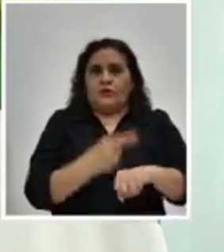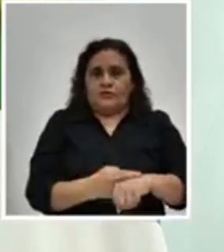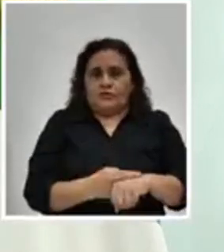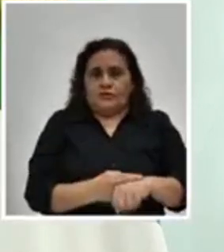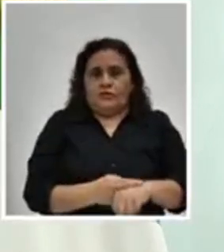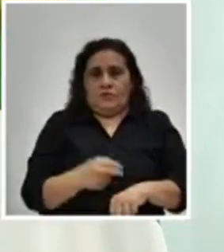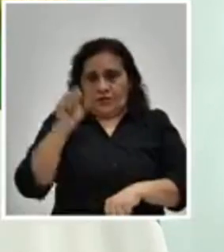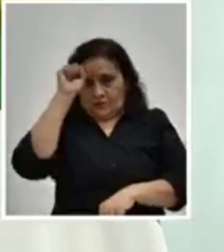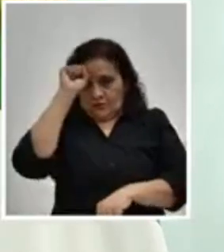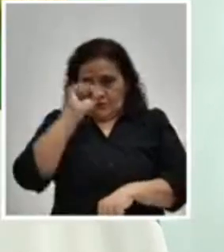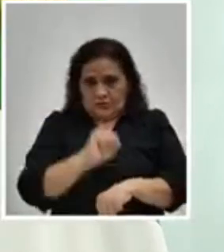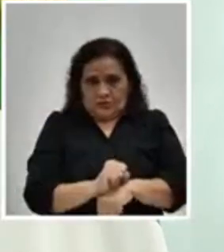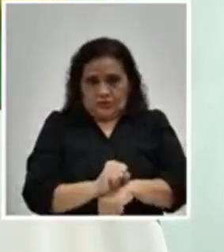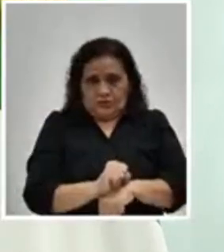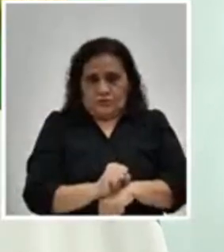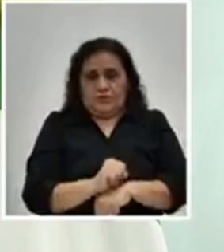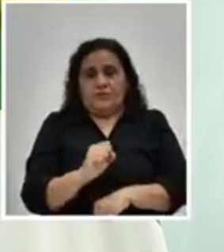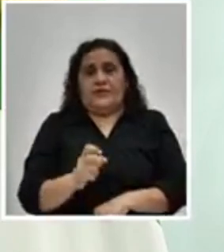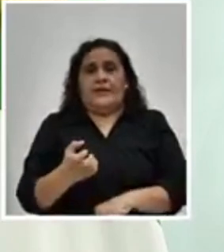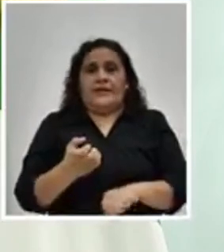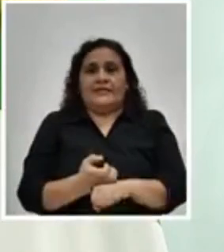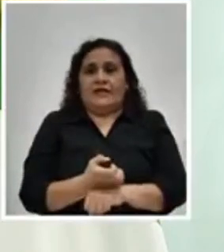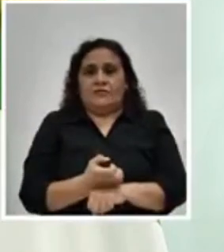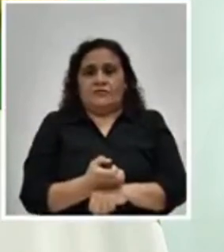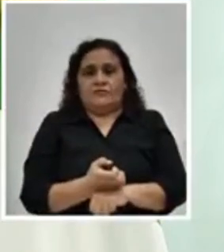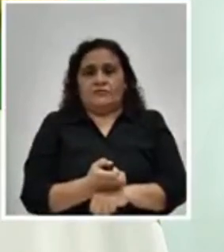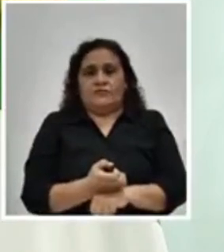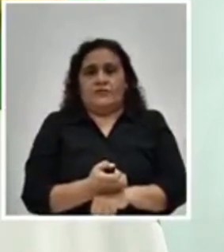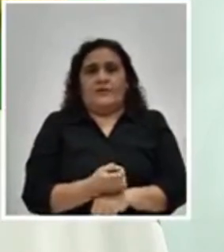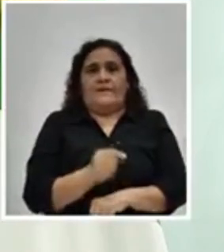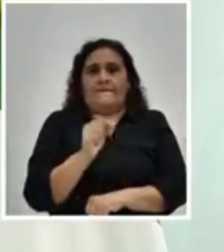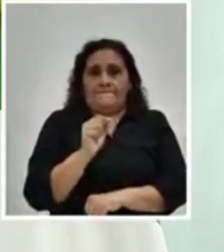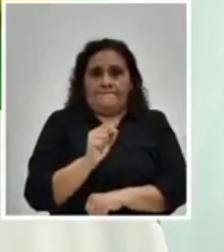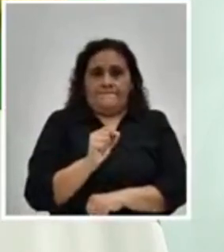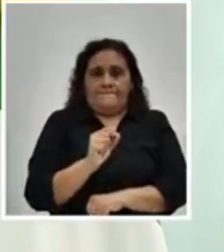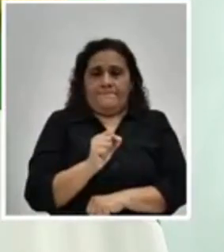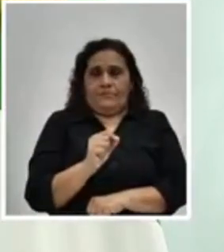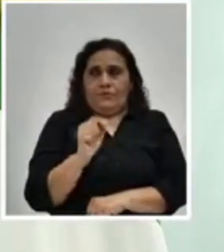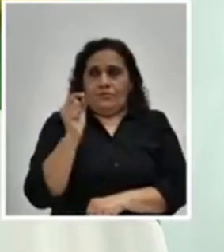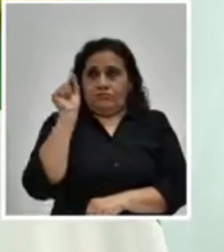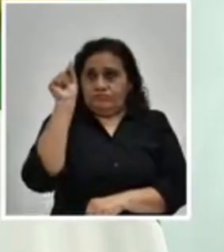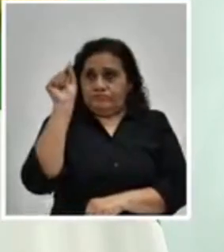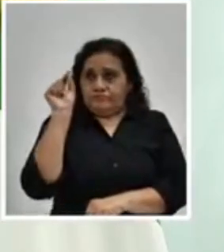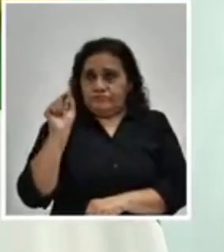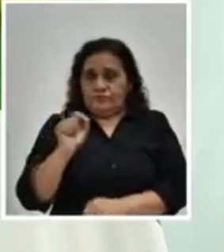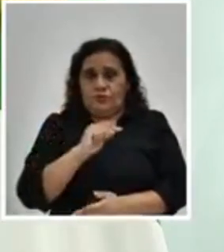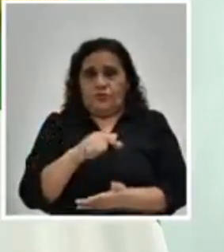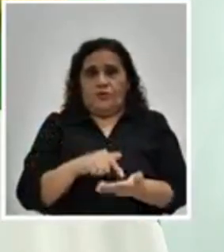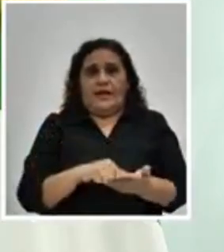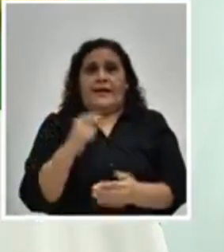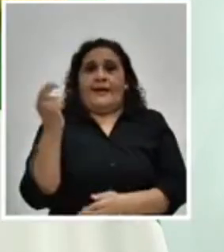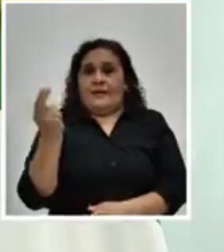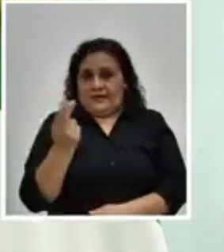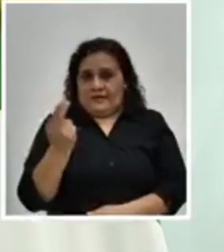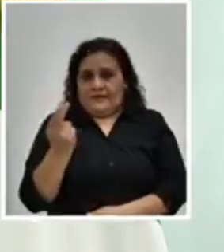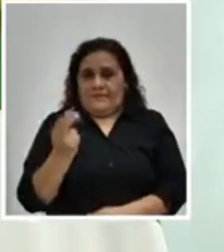la Secretaría de Seguridad Pública del Estado en los puntos con mayor afluencia y visitantes de nuestro